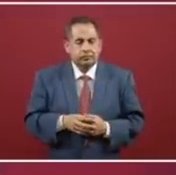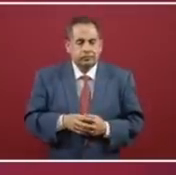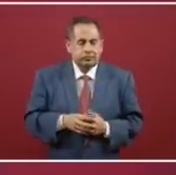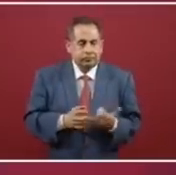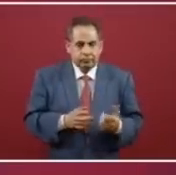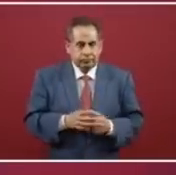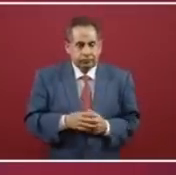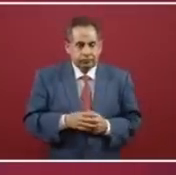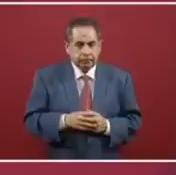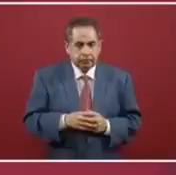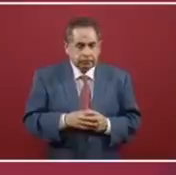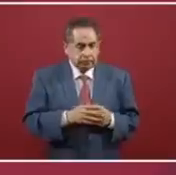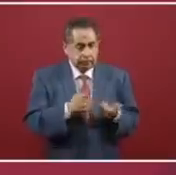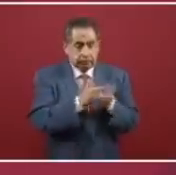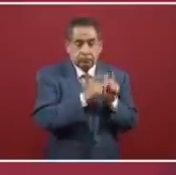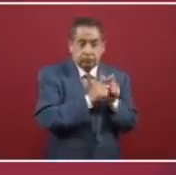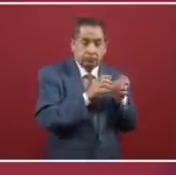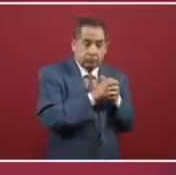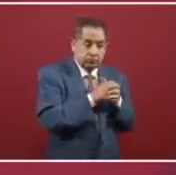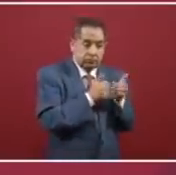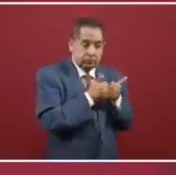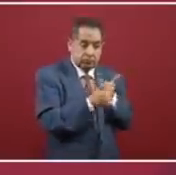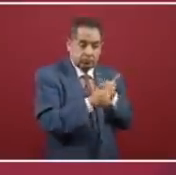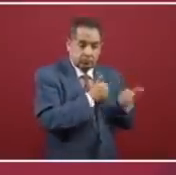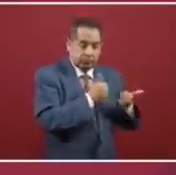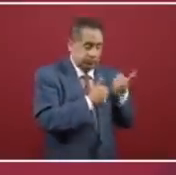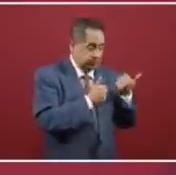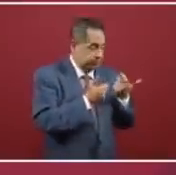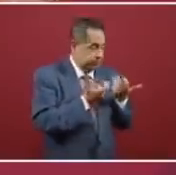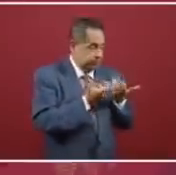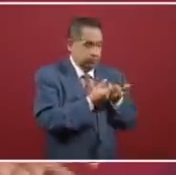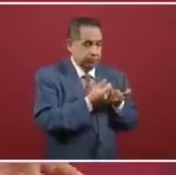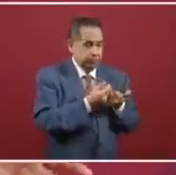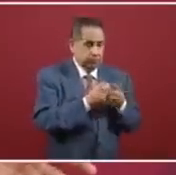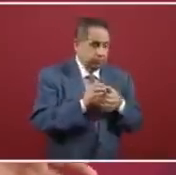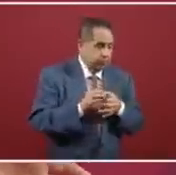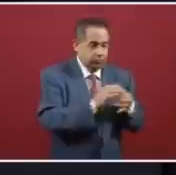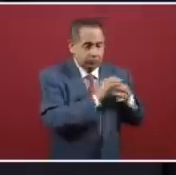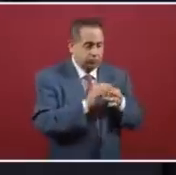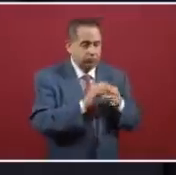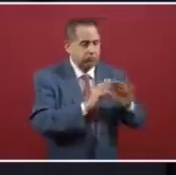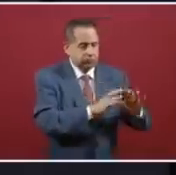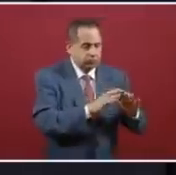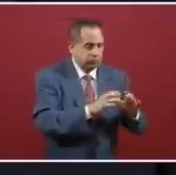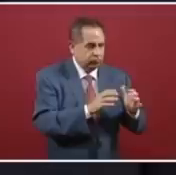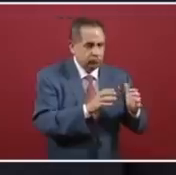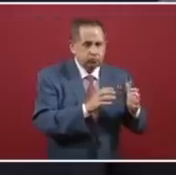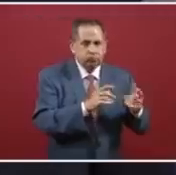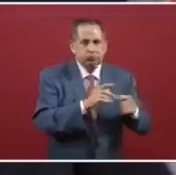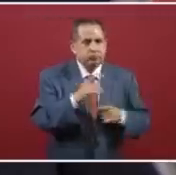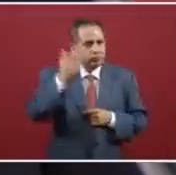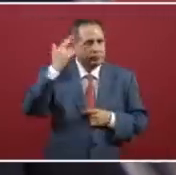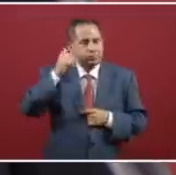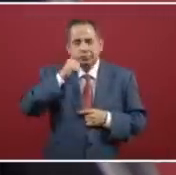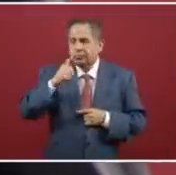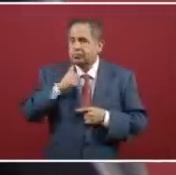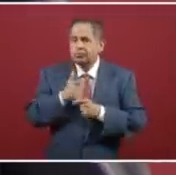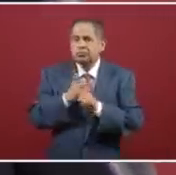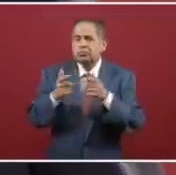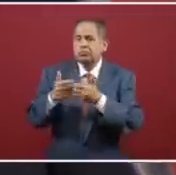porque si hay facciones o sea el movimiento liberal siempre ha